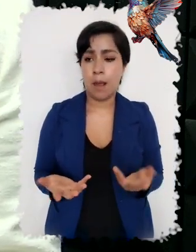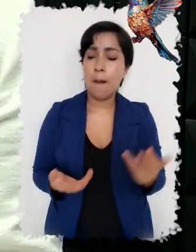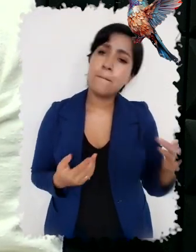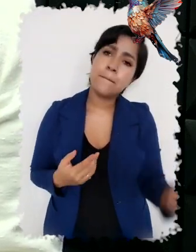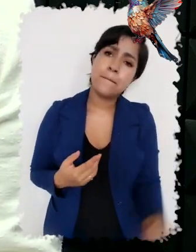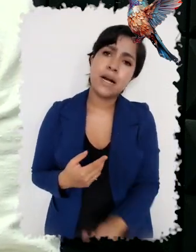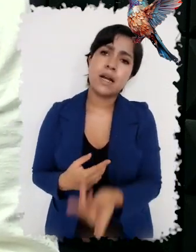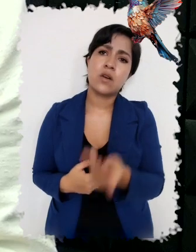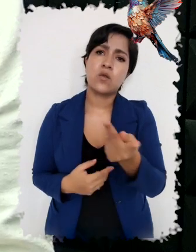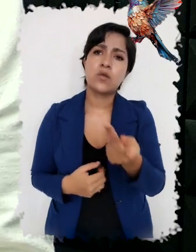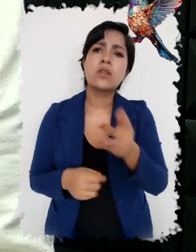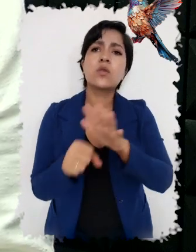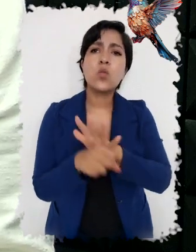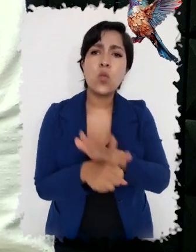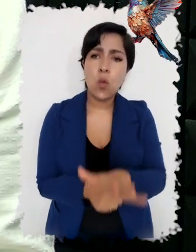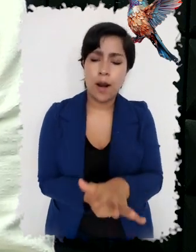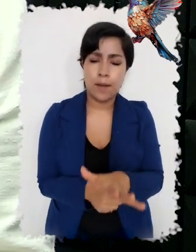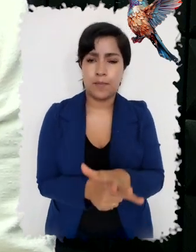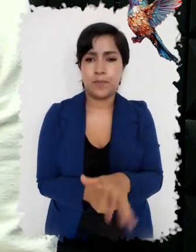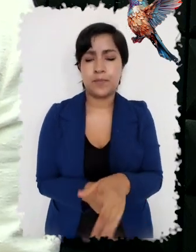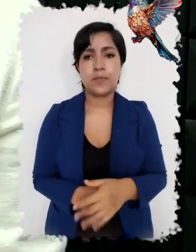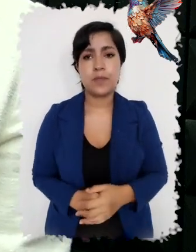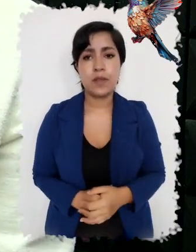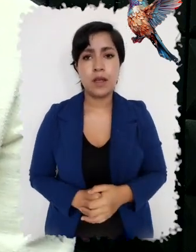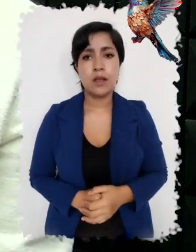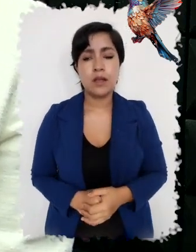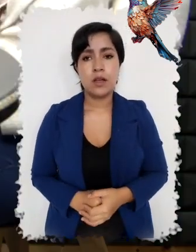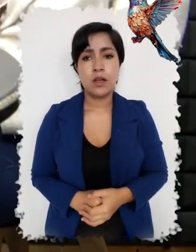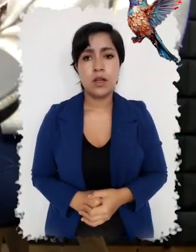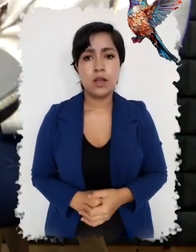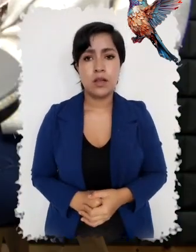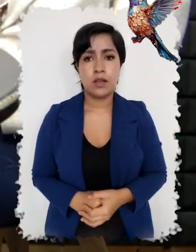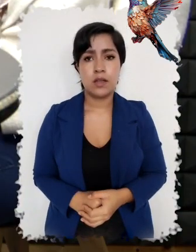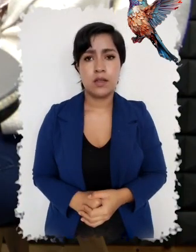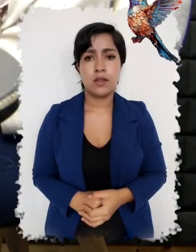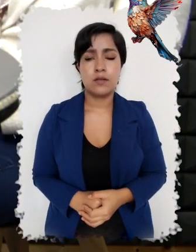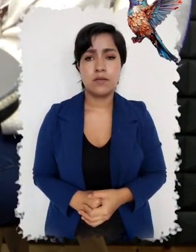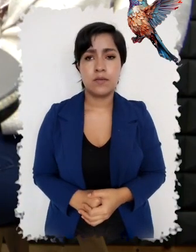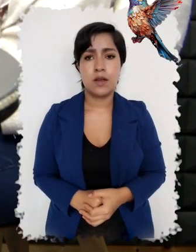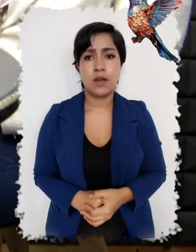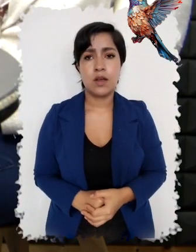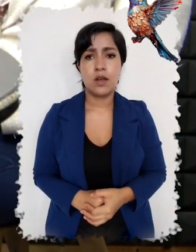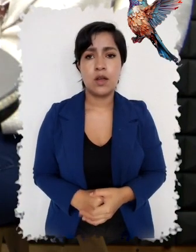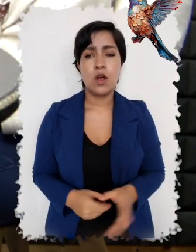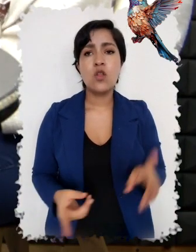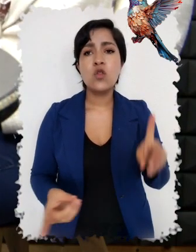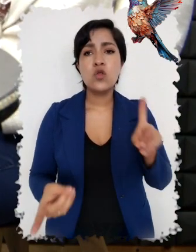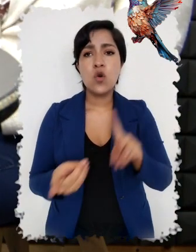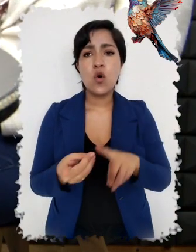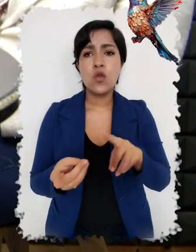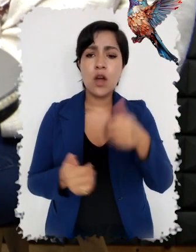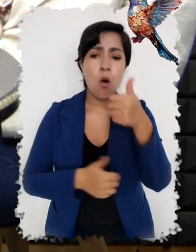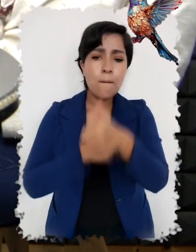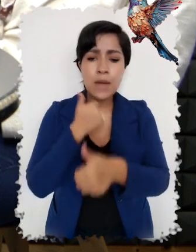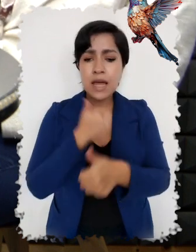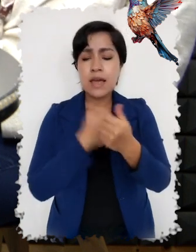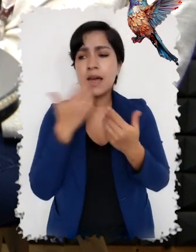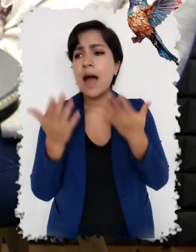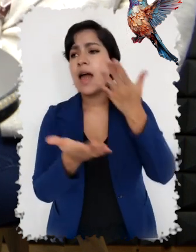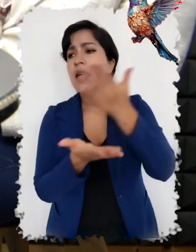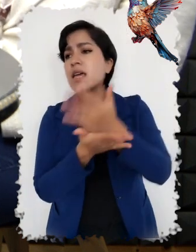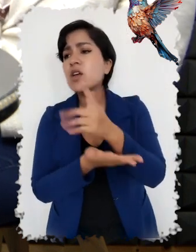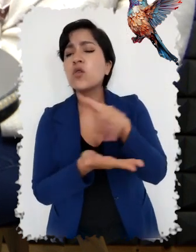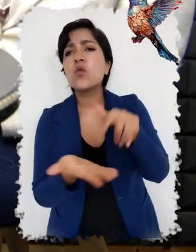y la pregunta que te voy a hacer este Dónde dónde se se este